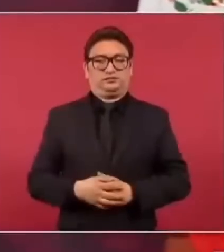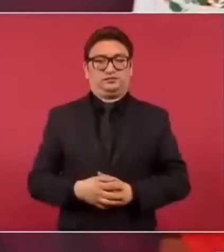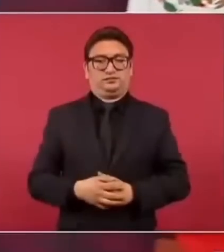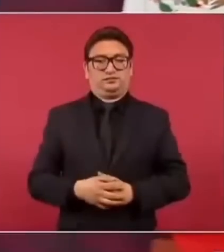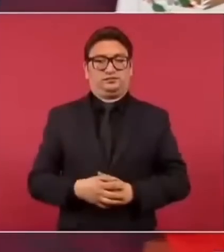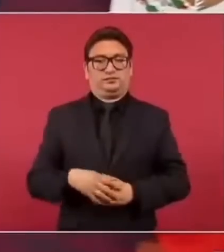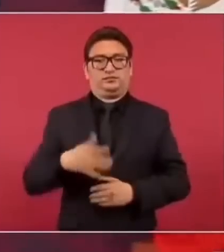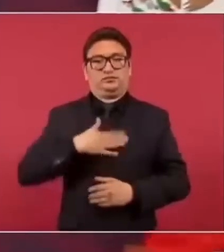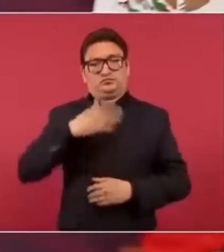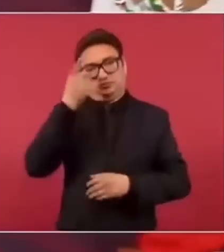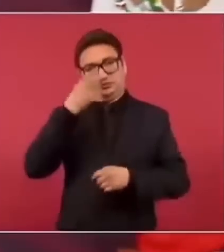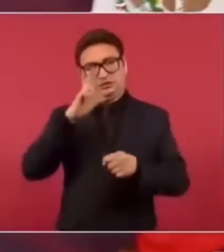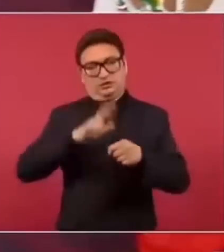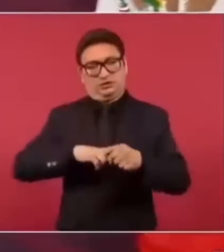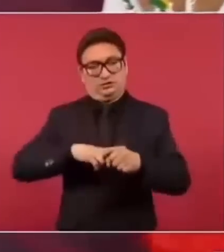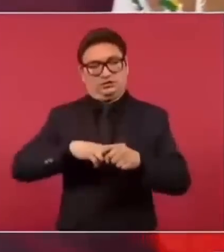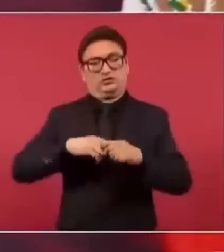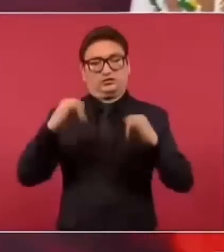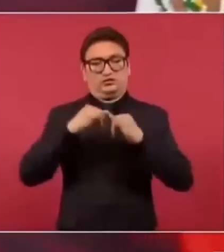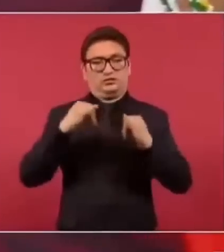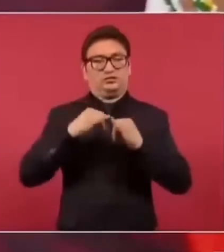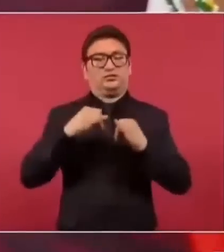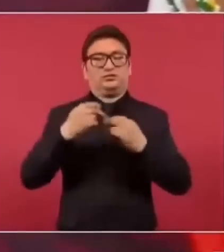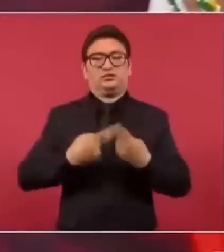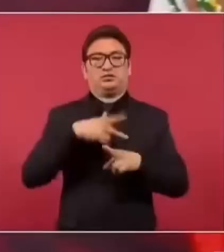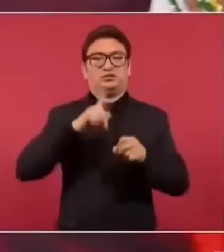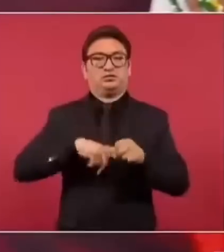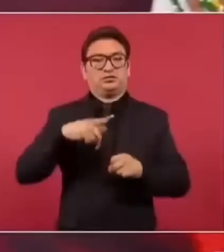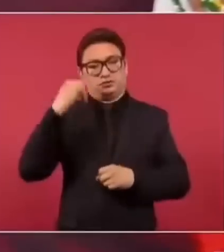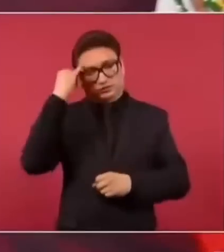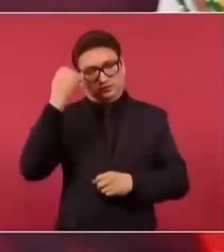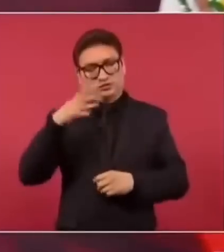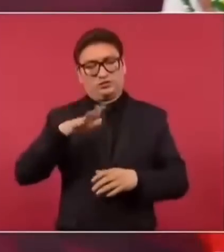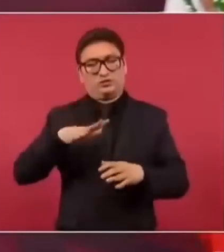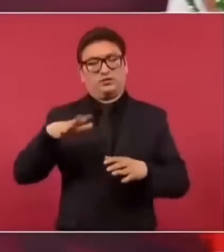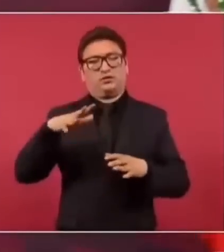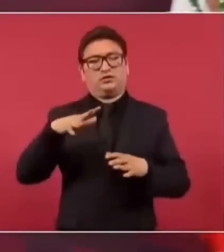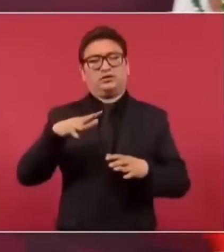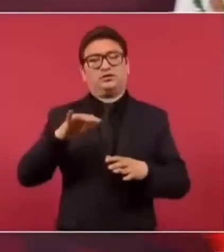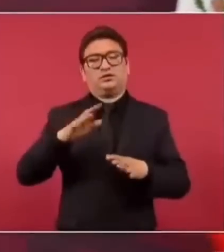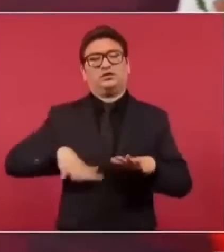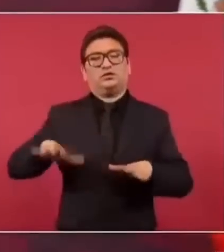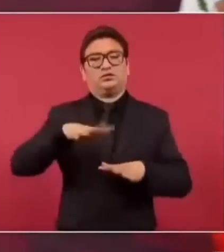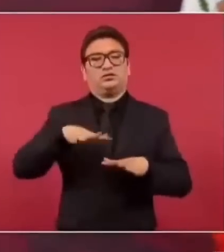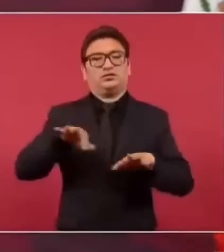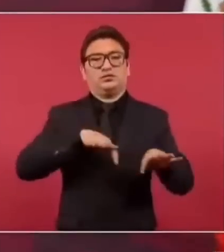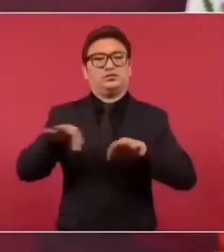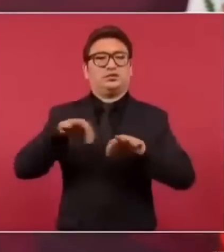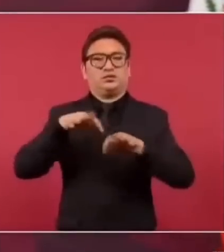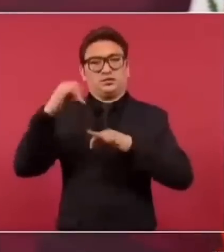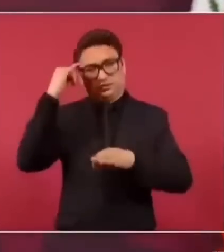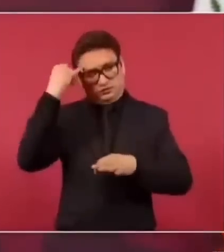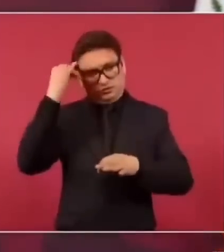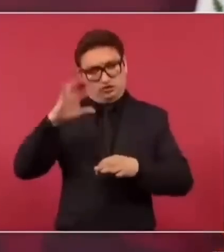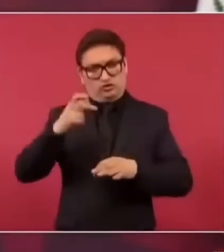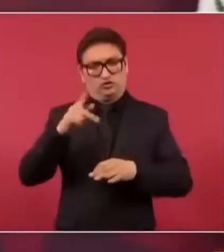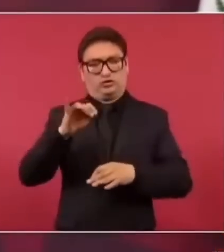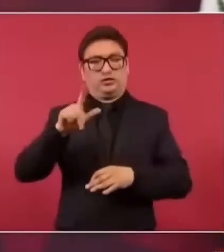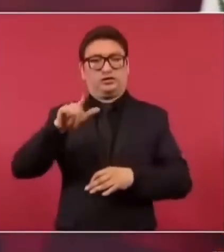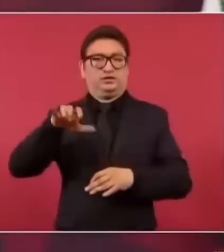de director del Instituto Nacional Indigenista, trabajando para los indígenas chontales. Ahí